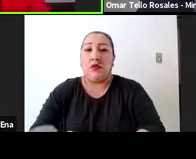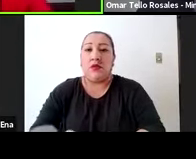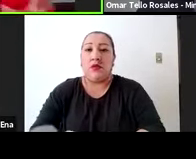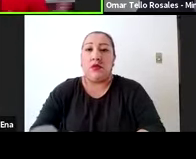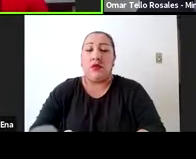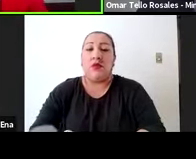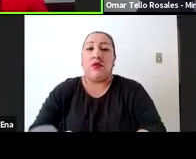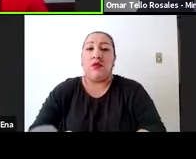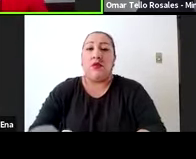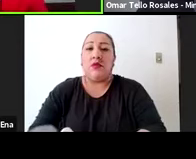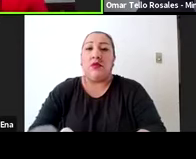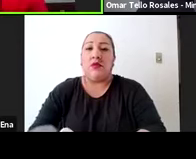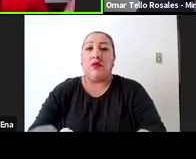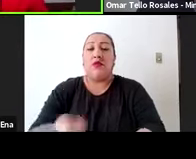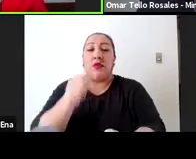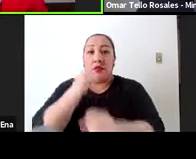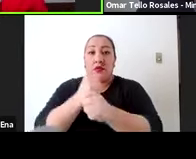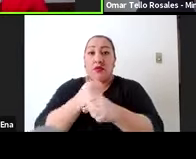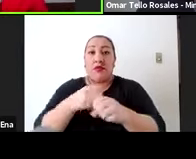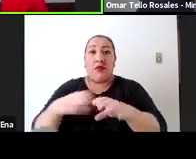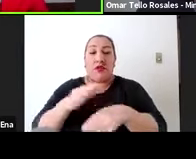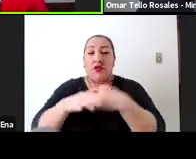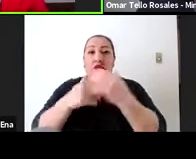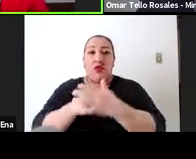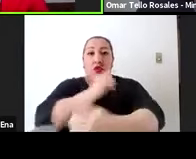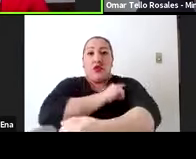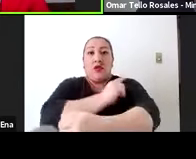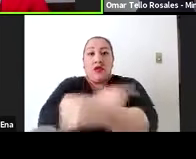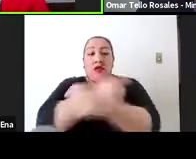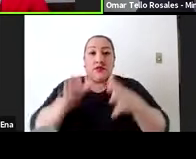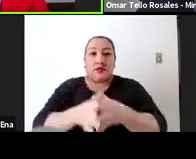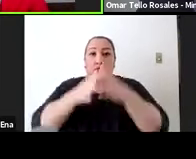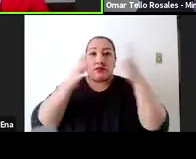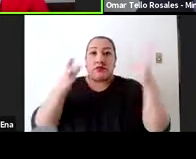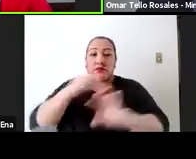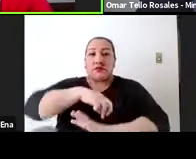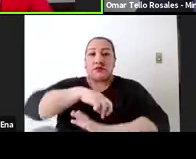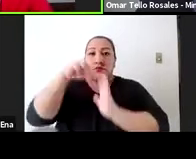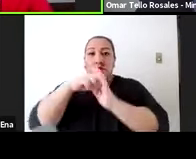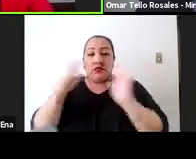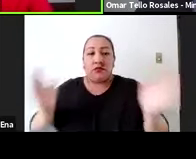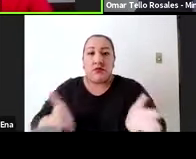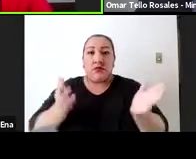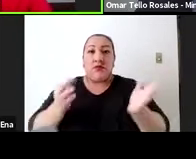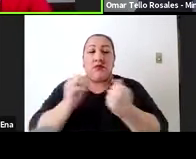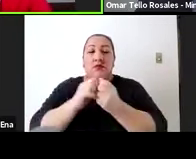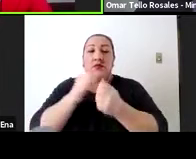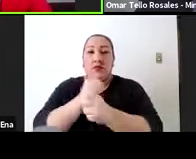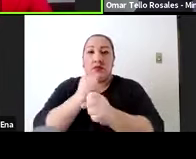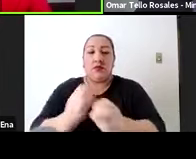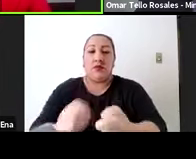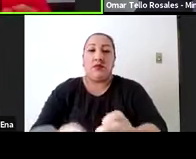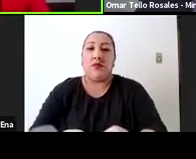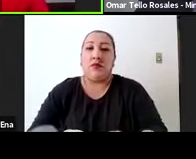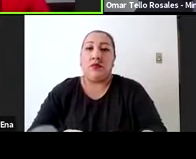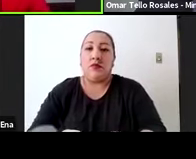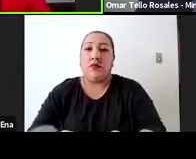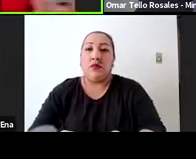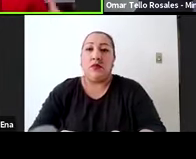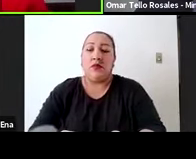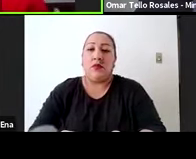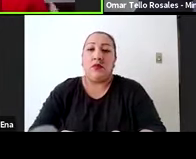articular todos los esfuerzos de este megaproyecto que se está impulsando con apoyo internacional para